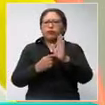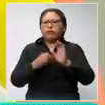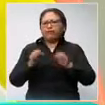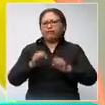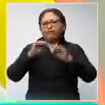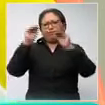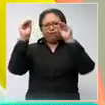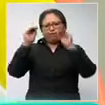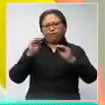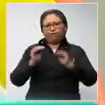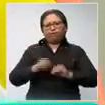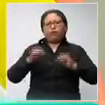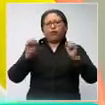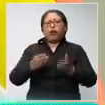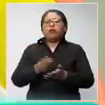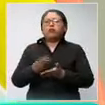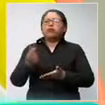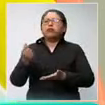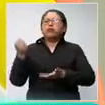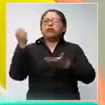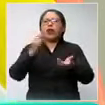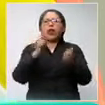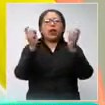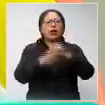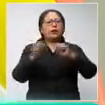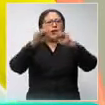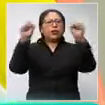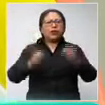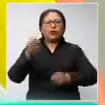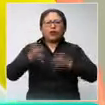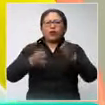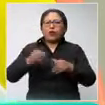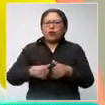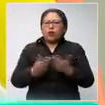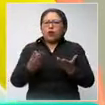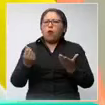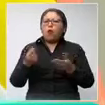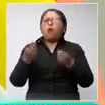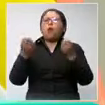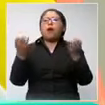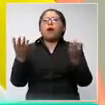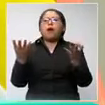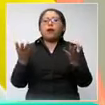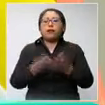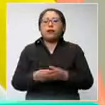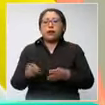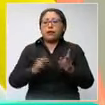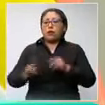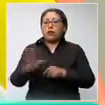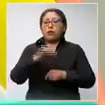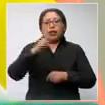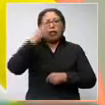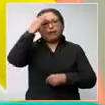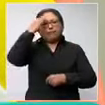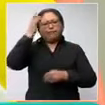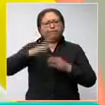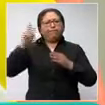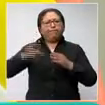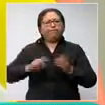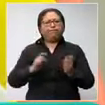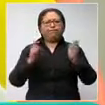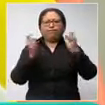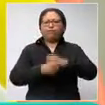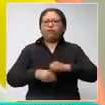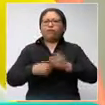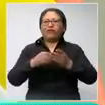ponerle cifras a la reforma, ponerle una posibilidad de que el pueblo mida los resultados de la